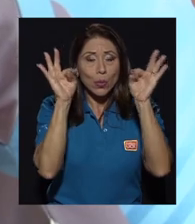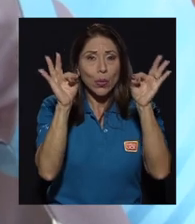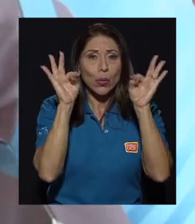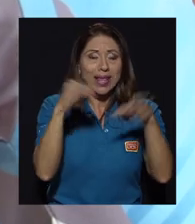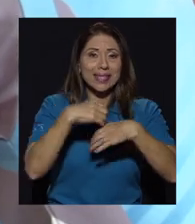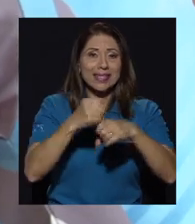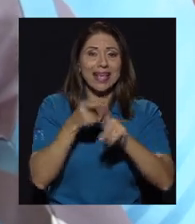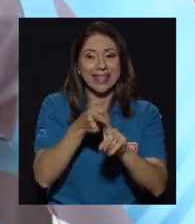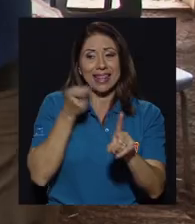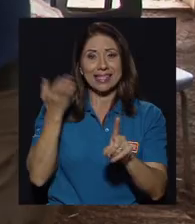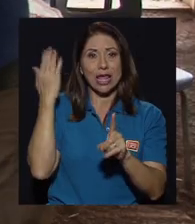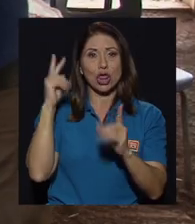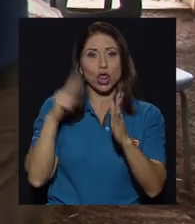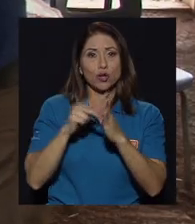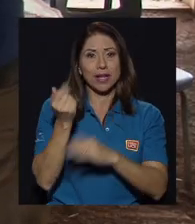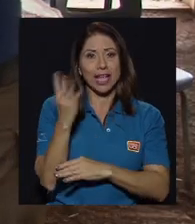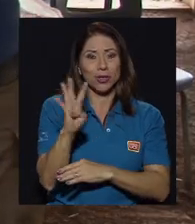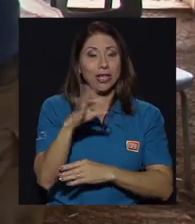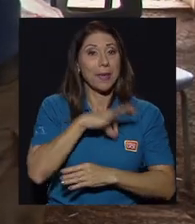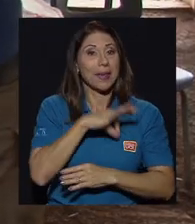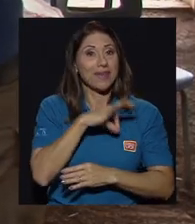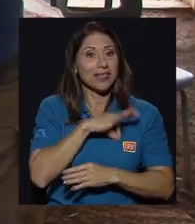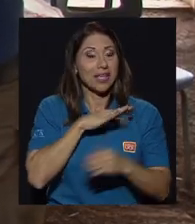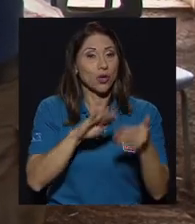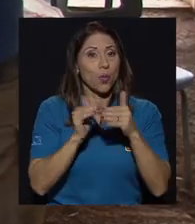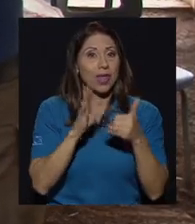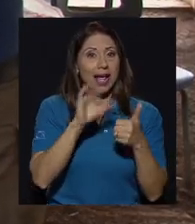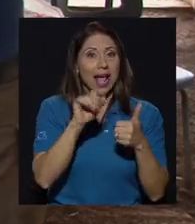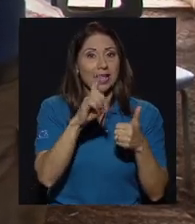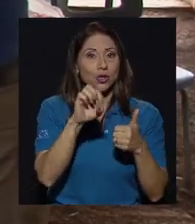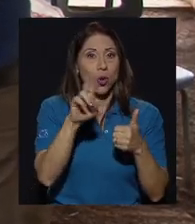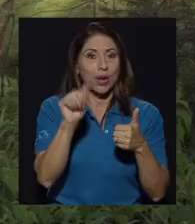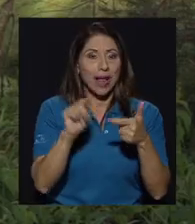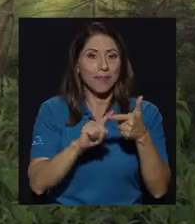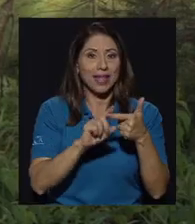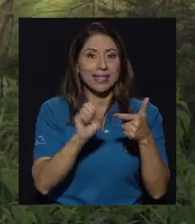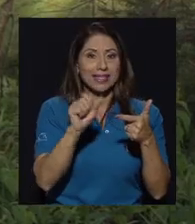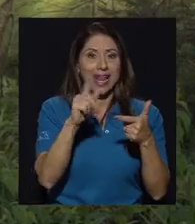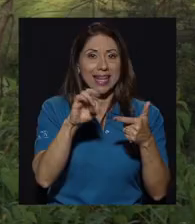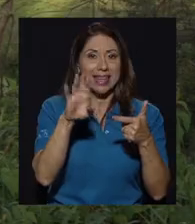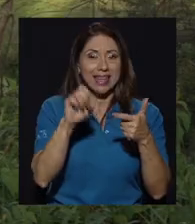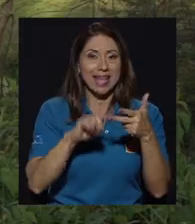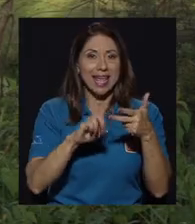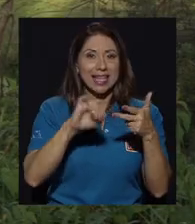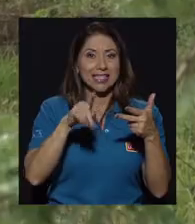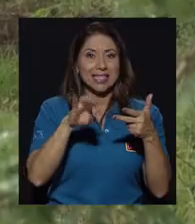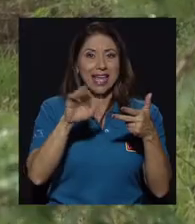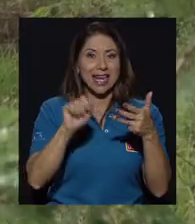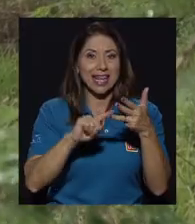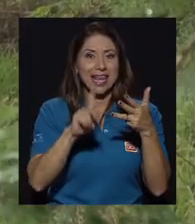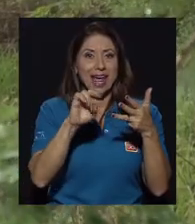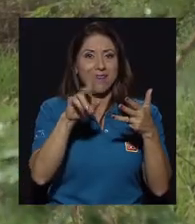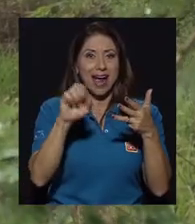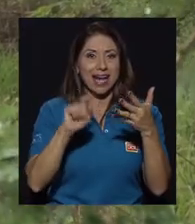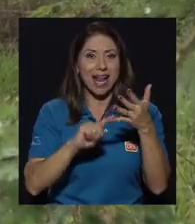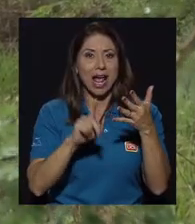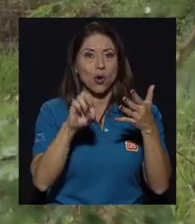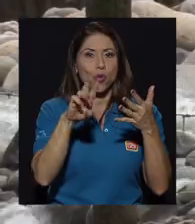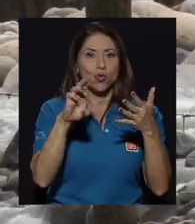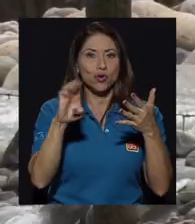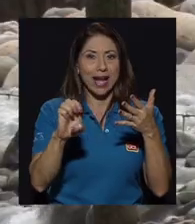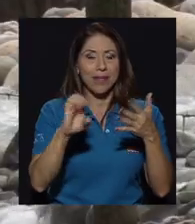desde el 2014, beneficiando a las comunidades indígenas de Casona, Salitre, Yeri, Cavagra,